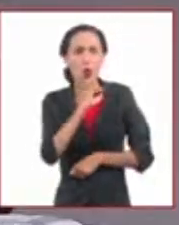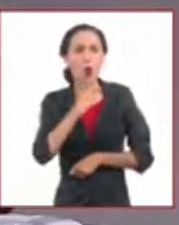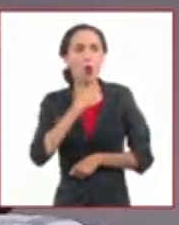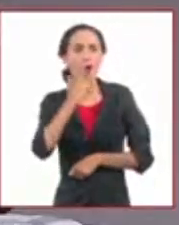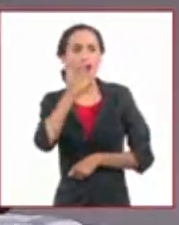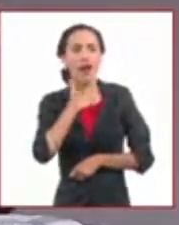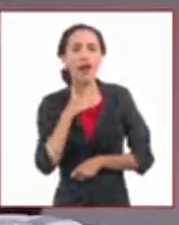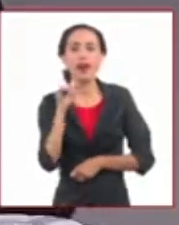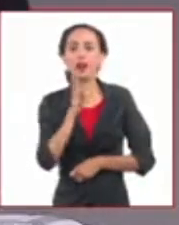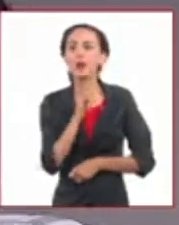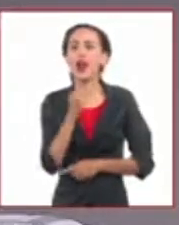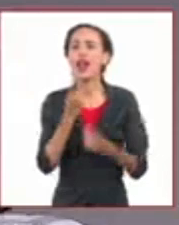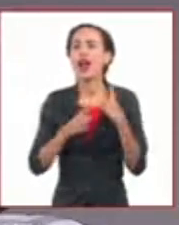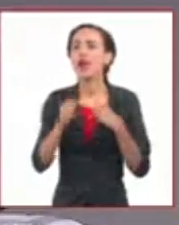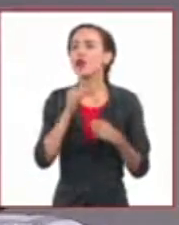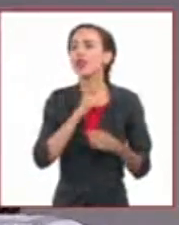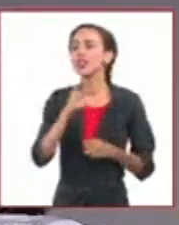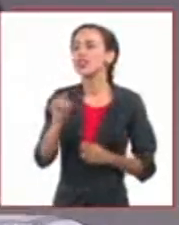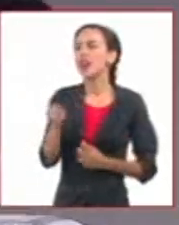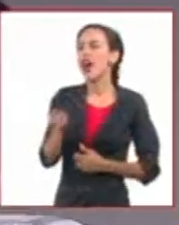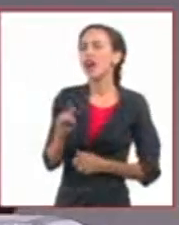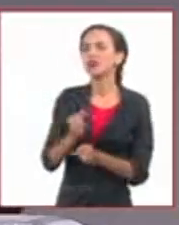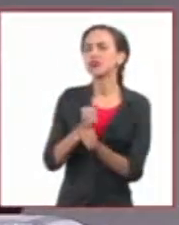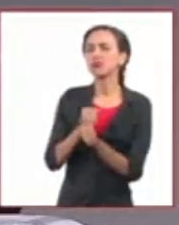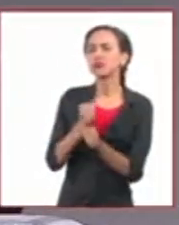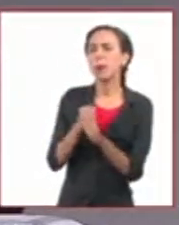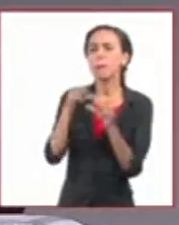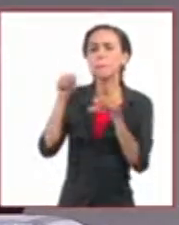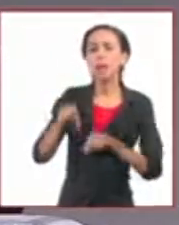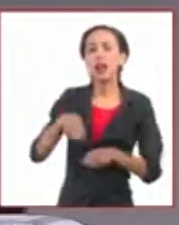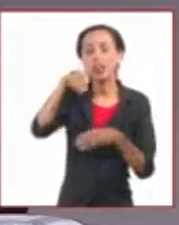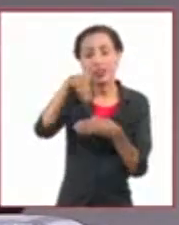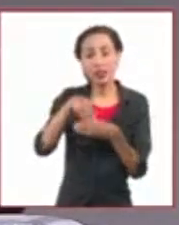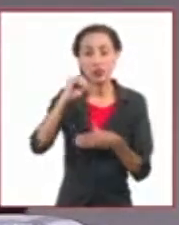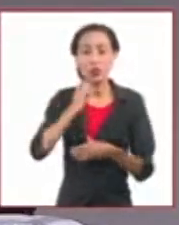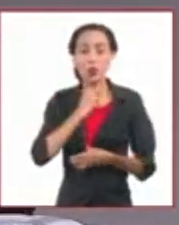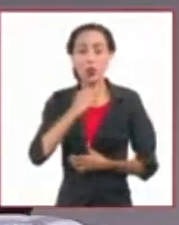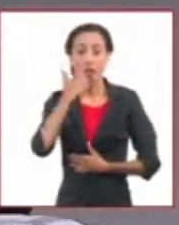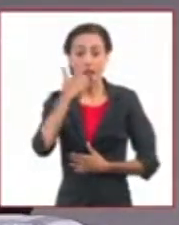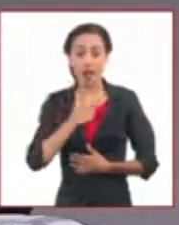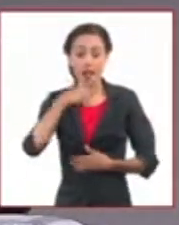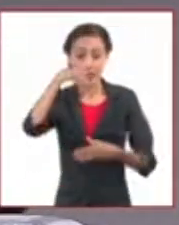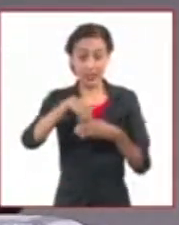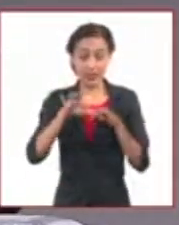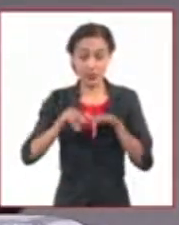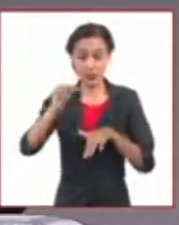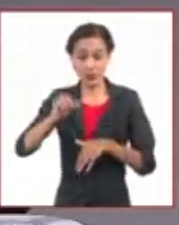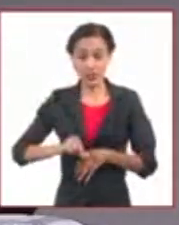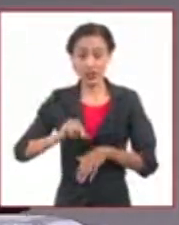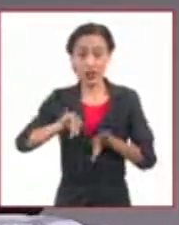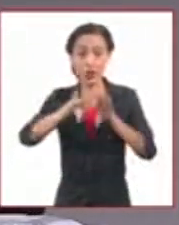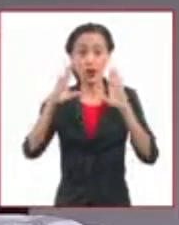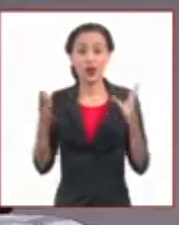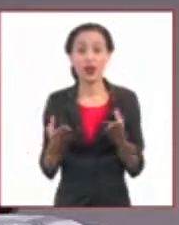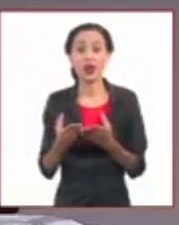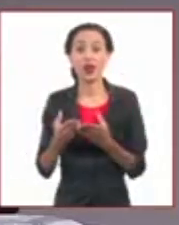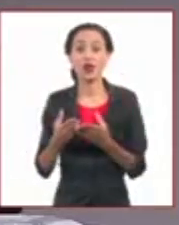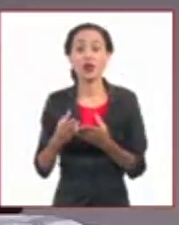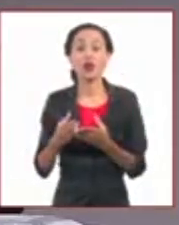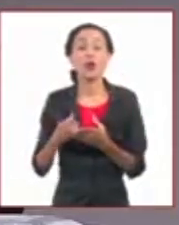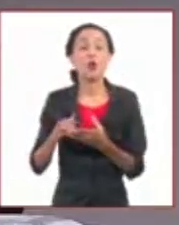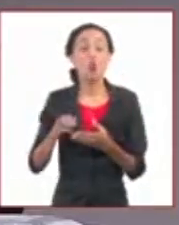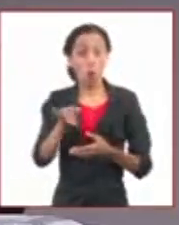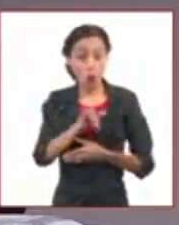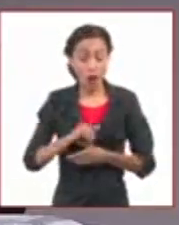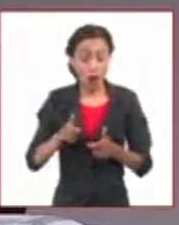descrédito dentro de la propia oea dentro de su secretario general al cual el propio consejo de la oea que es el cuerpo de